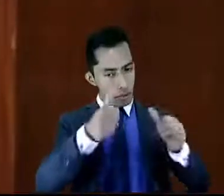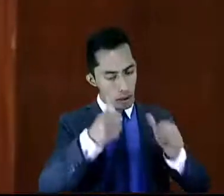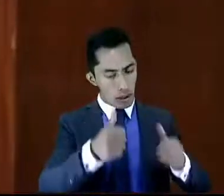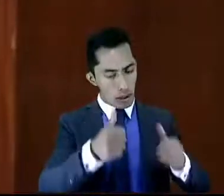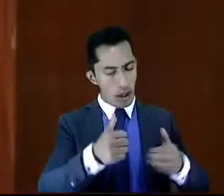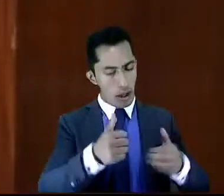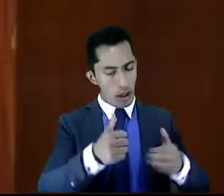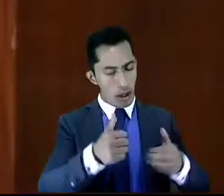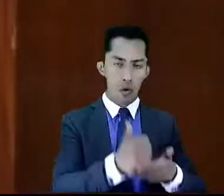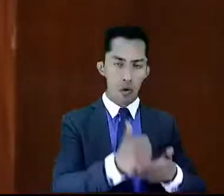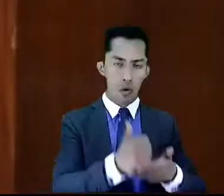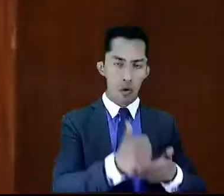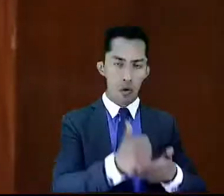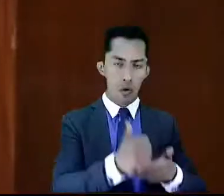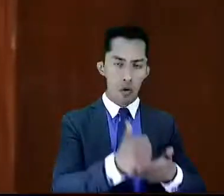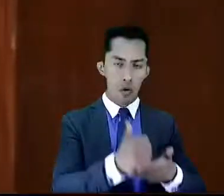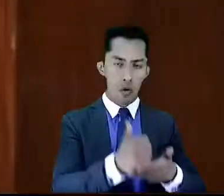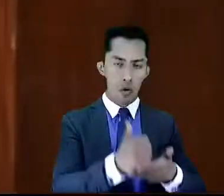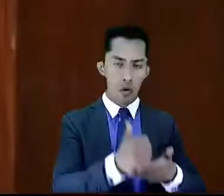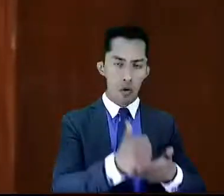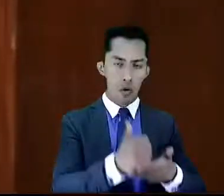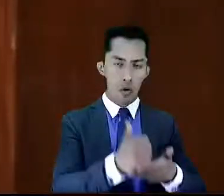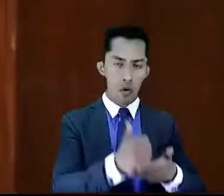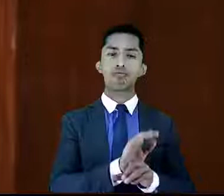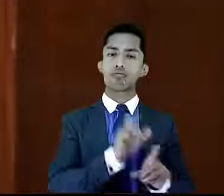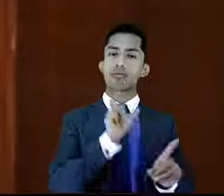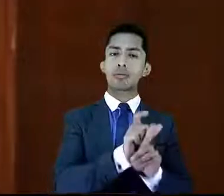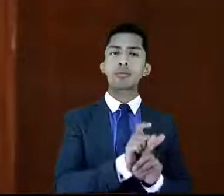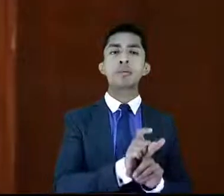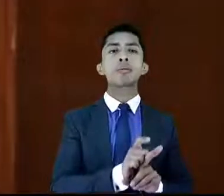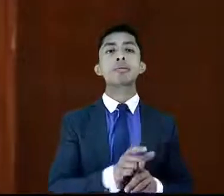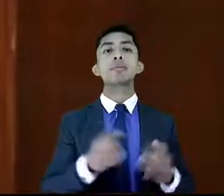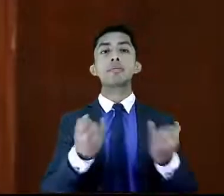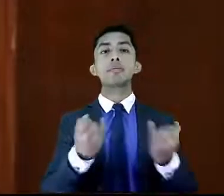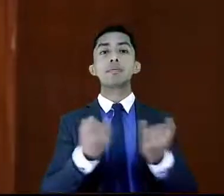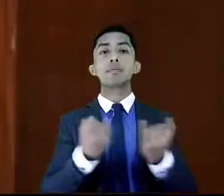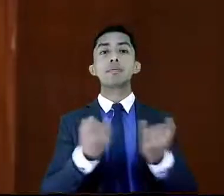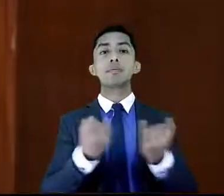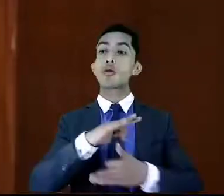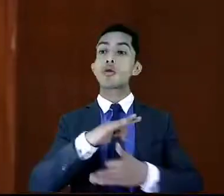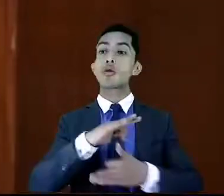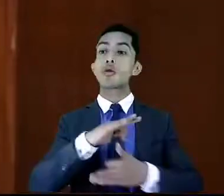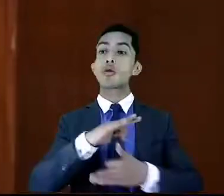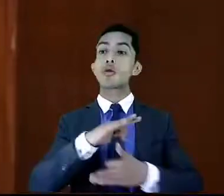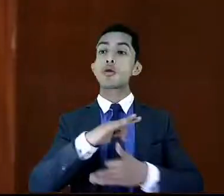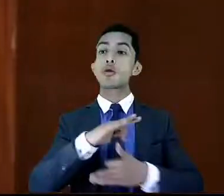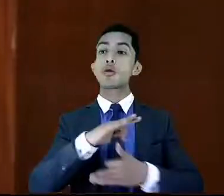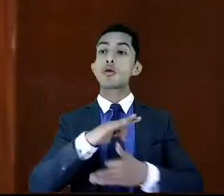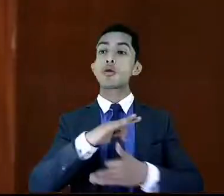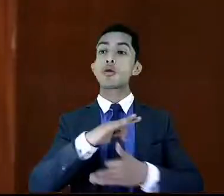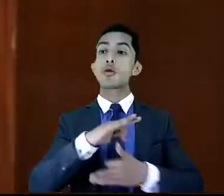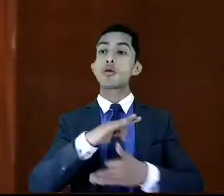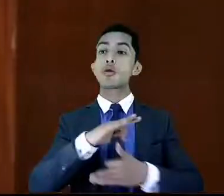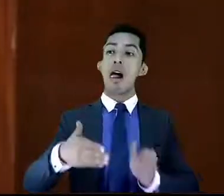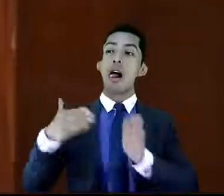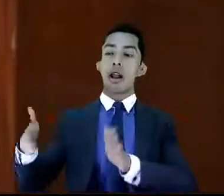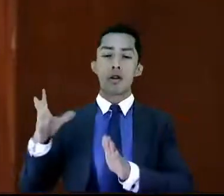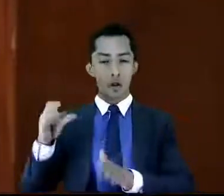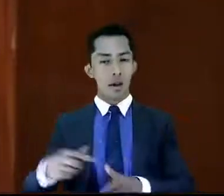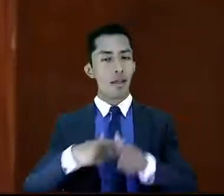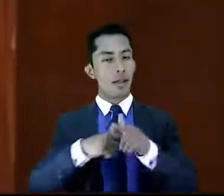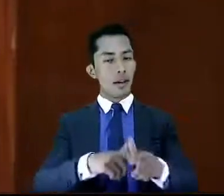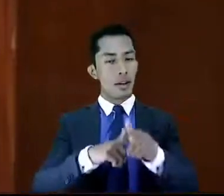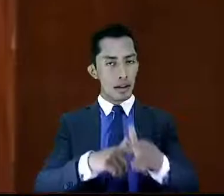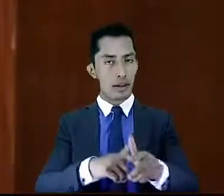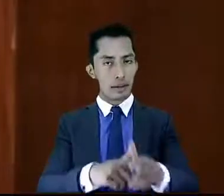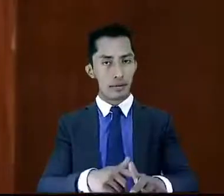y protección. Igualdad para todos e impostergable para este progreso e